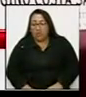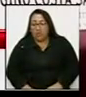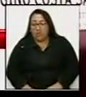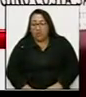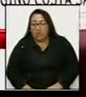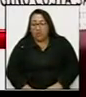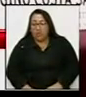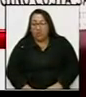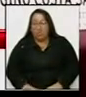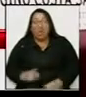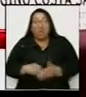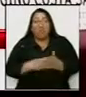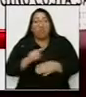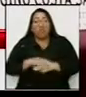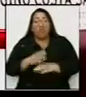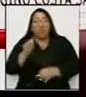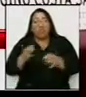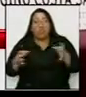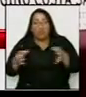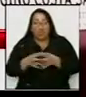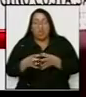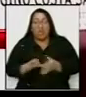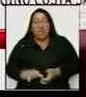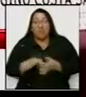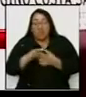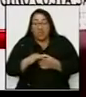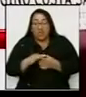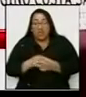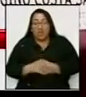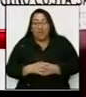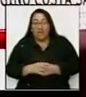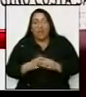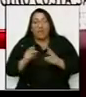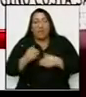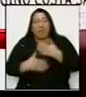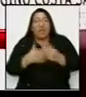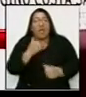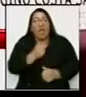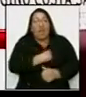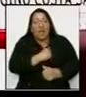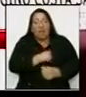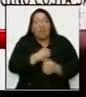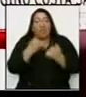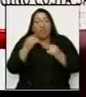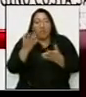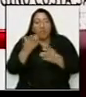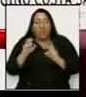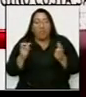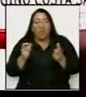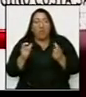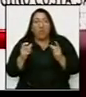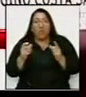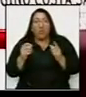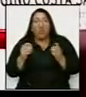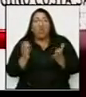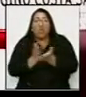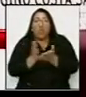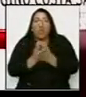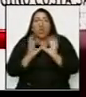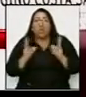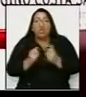consideración respecto a la producción jurisdiccional, producción académica, méritos, informes de los colegios y asociaciones de